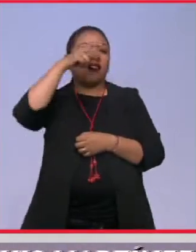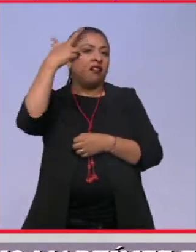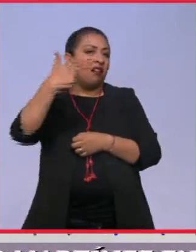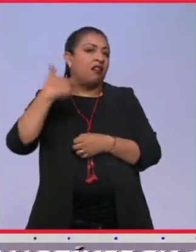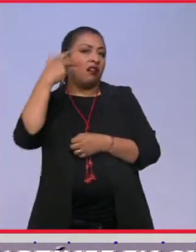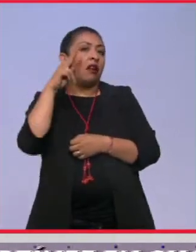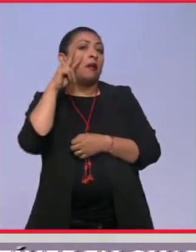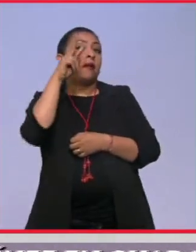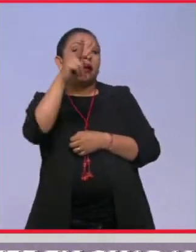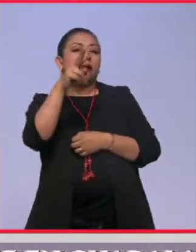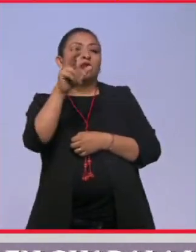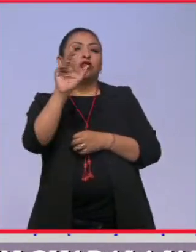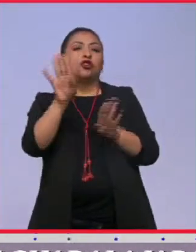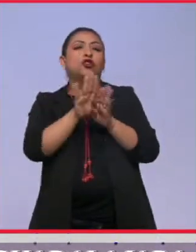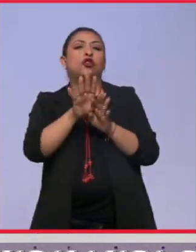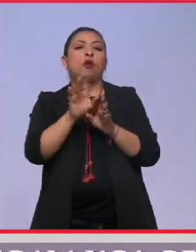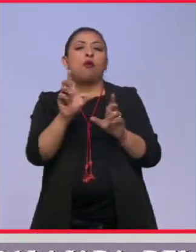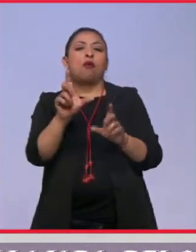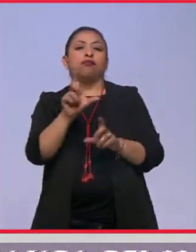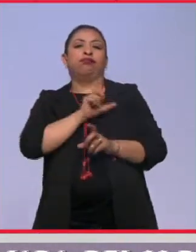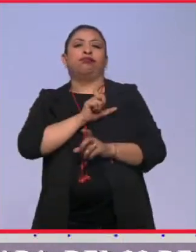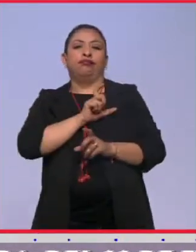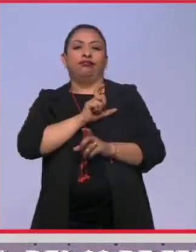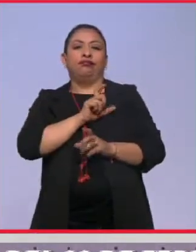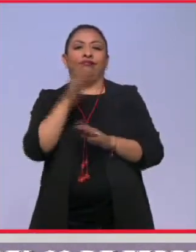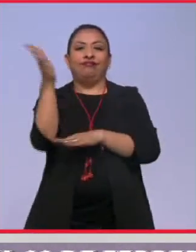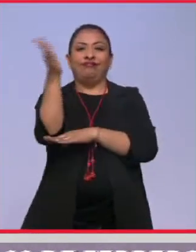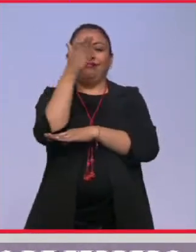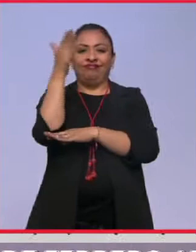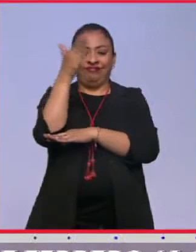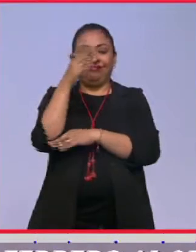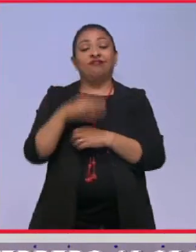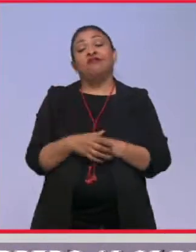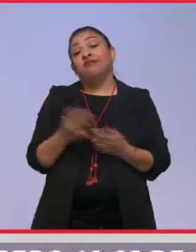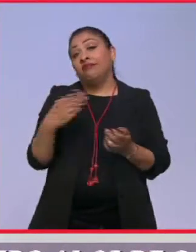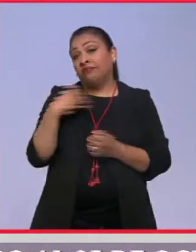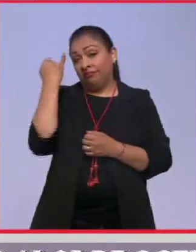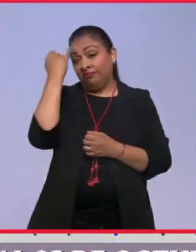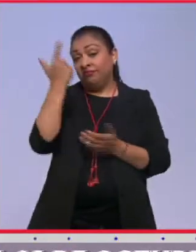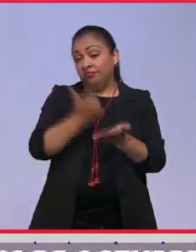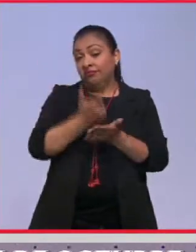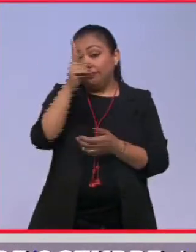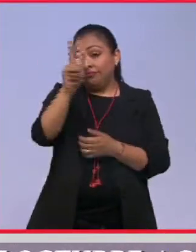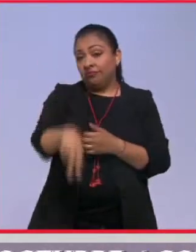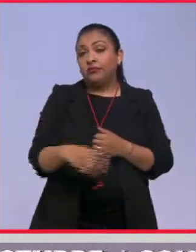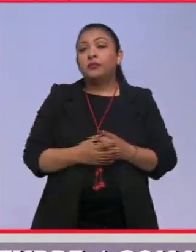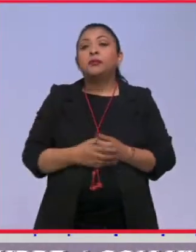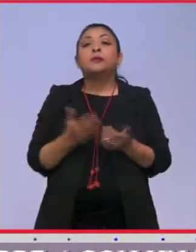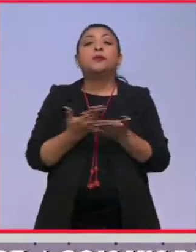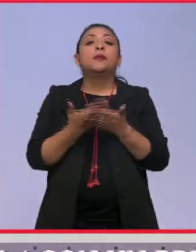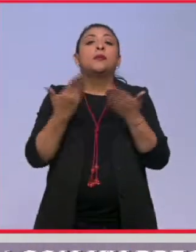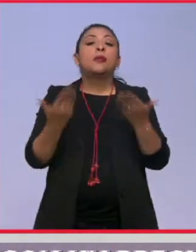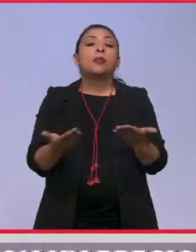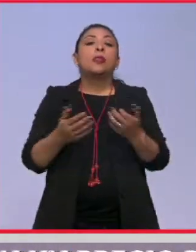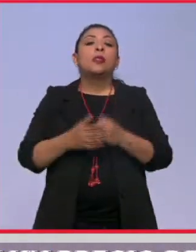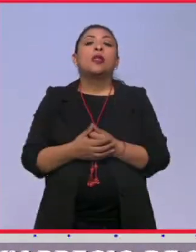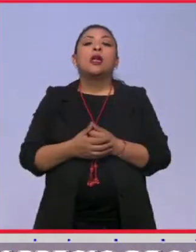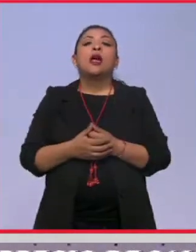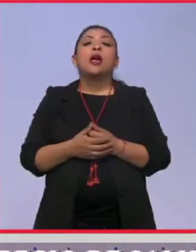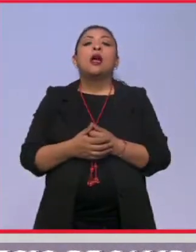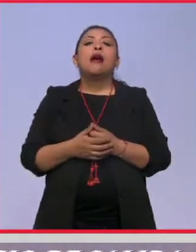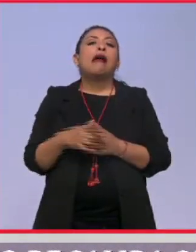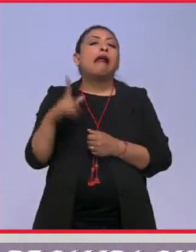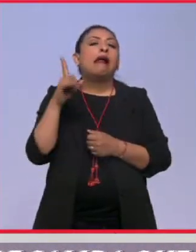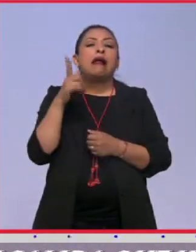que vemos en el escudo nacional, en la bandera. Realmente, imagínense, realmente grave la situación. Bueno, vamos a hacer ahora un